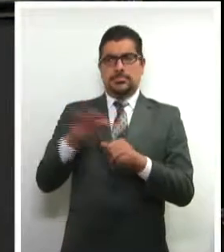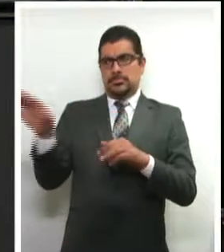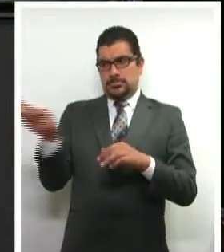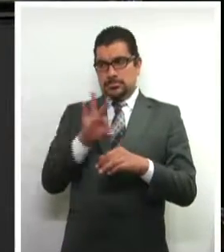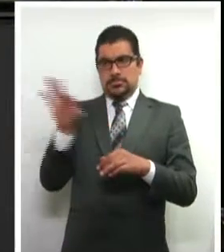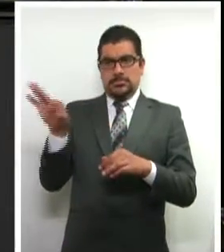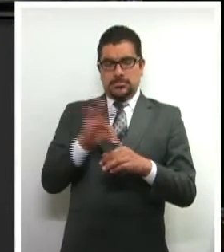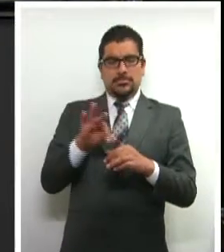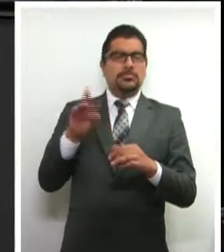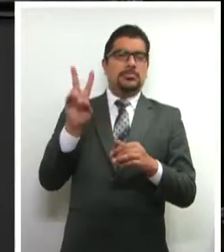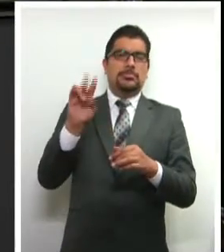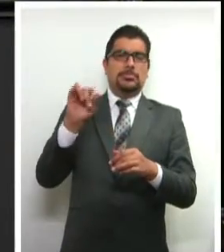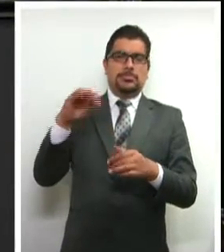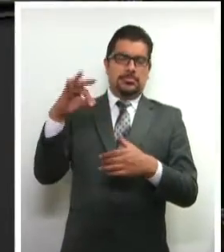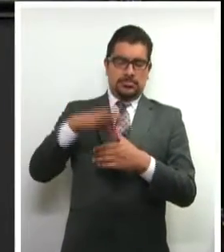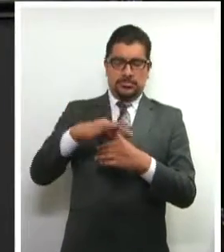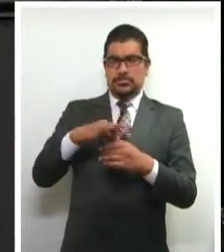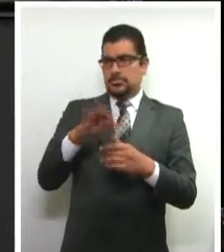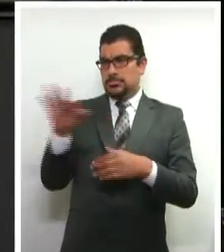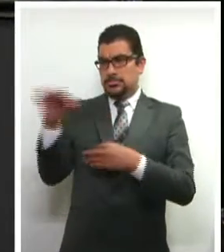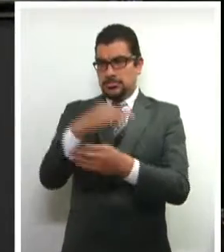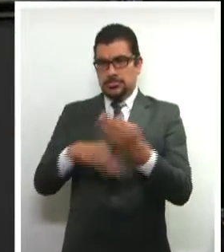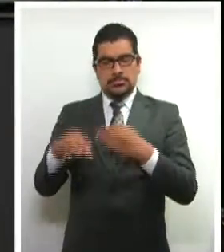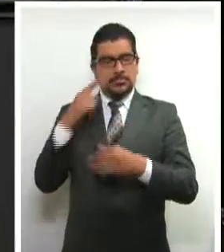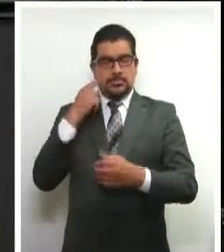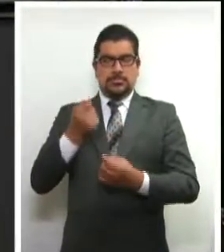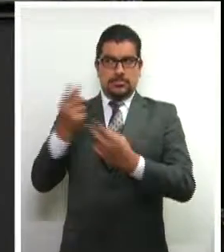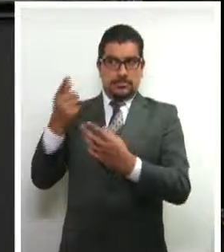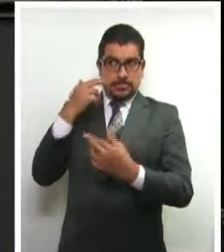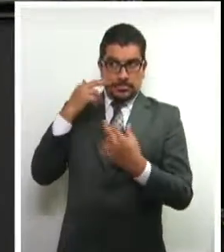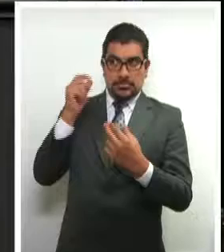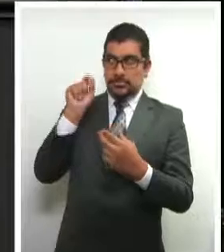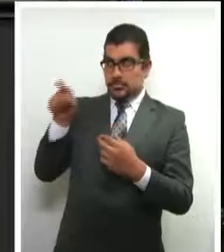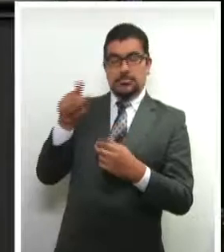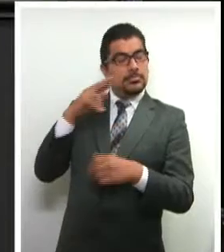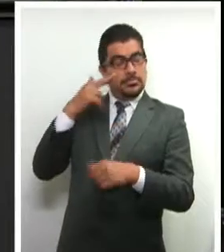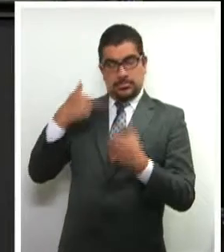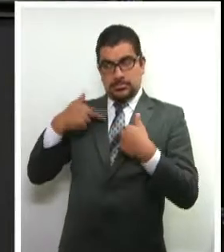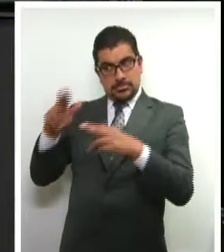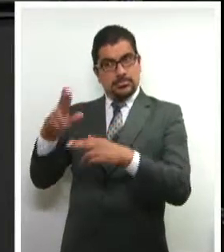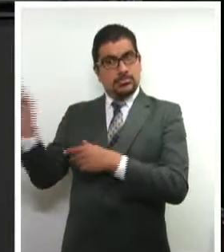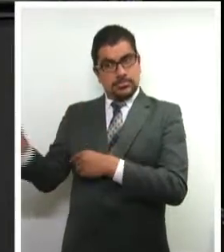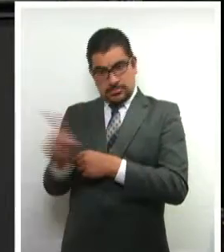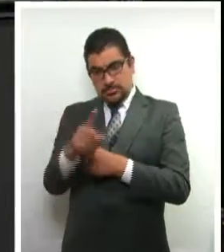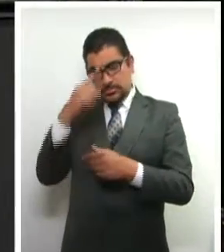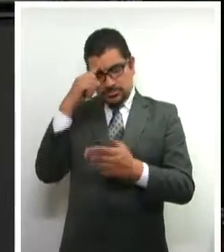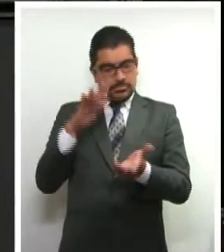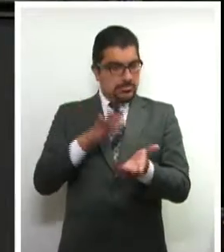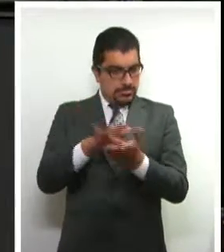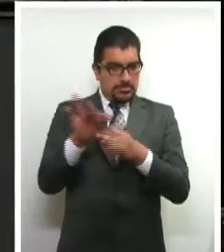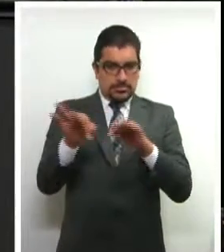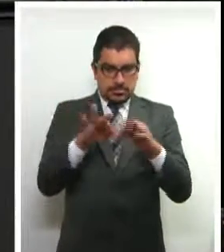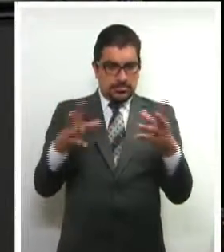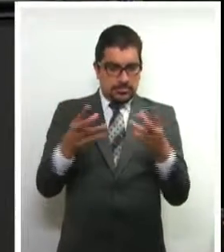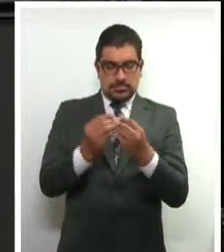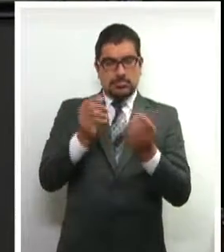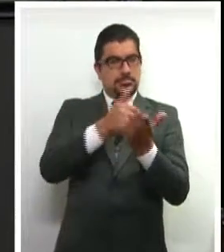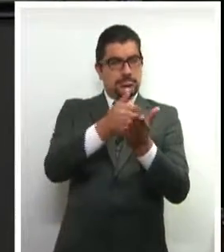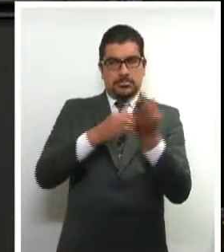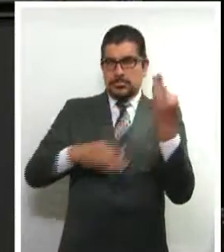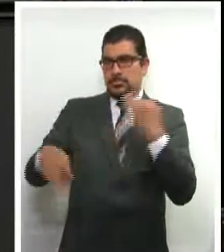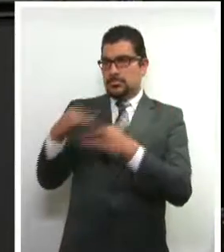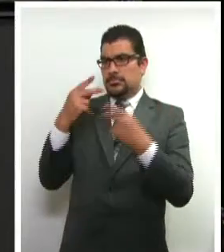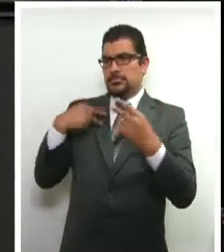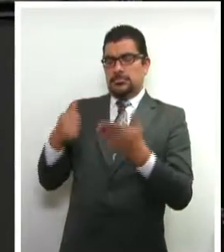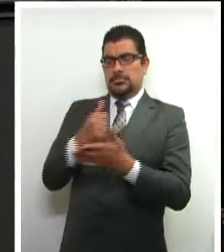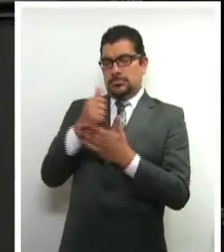popular, situación que los legitimaba y facultaba para actuar en representación y beneficio de la población de la